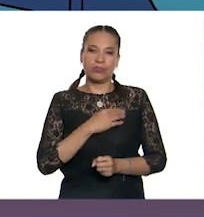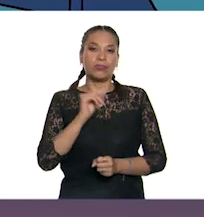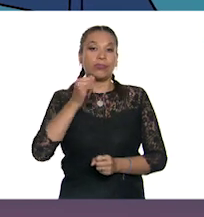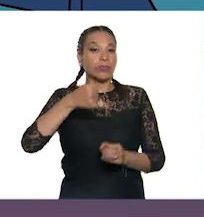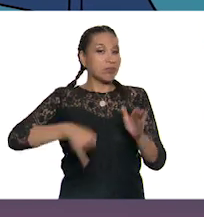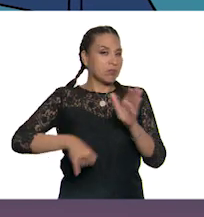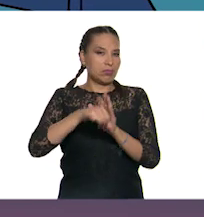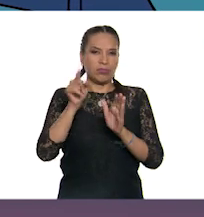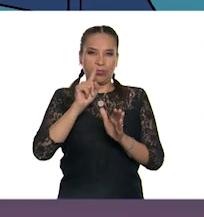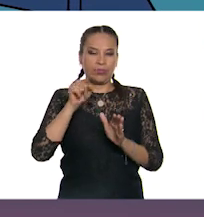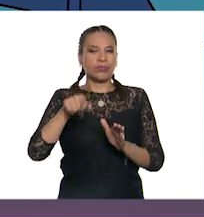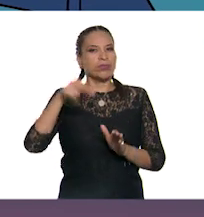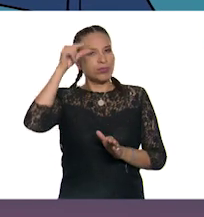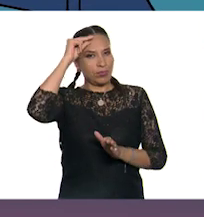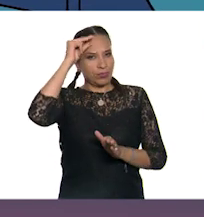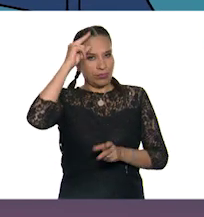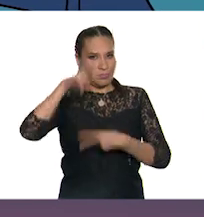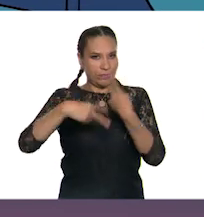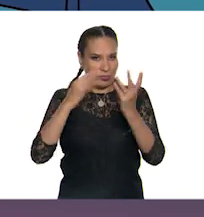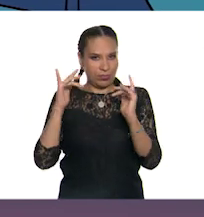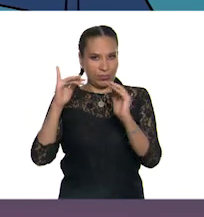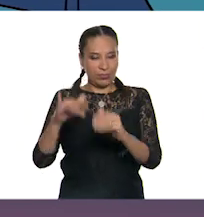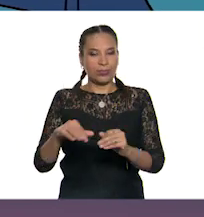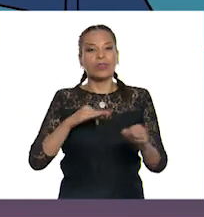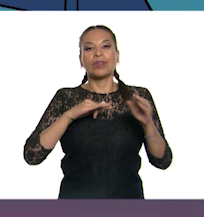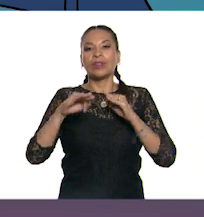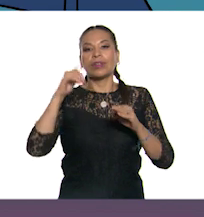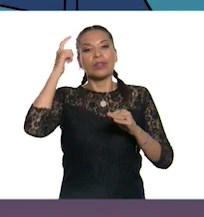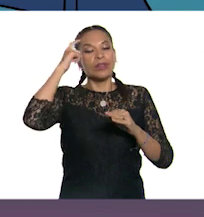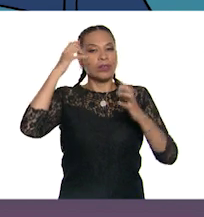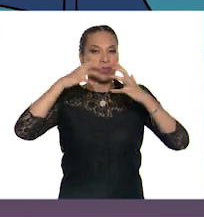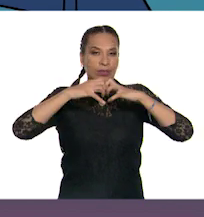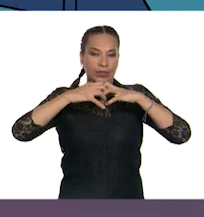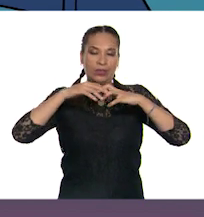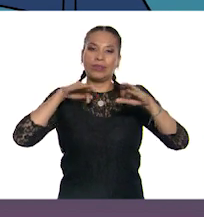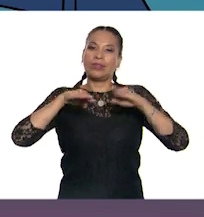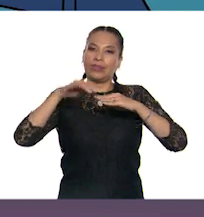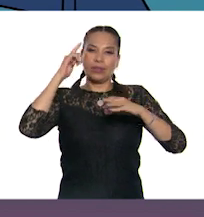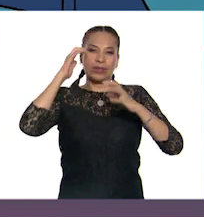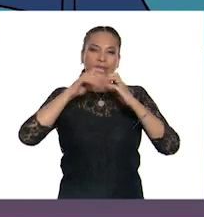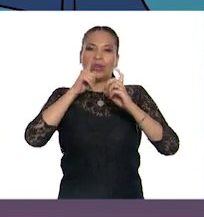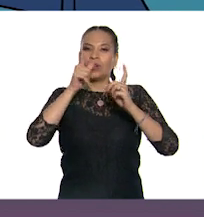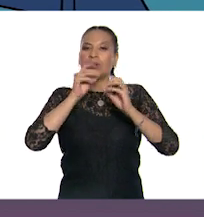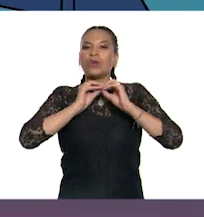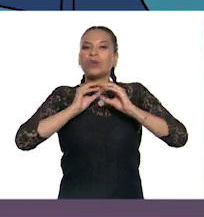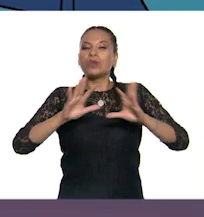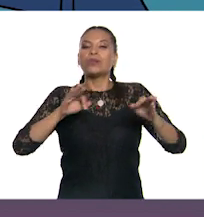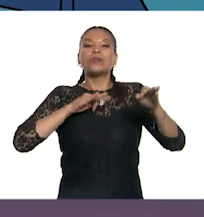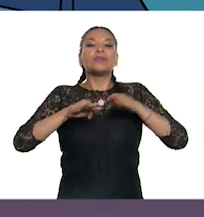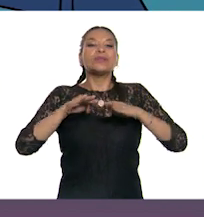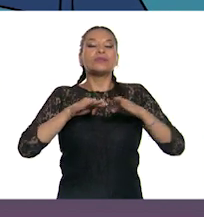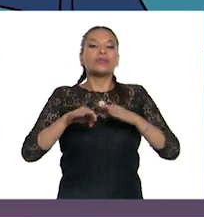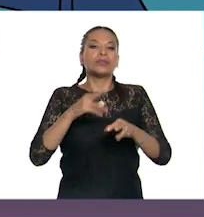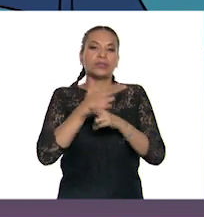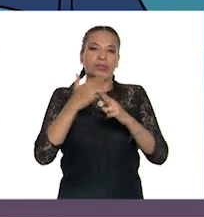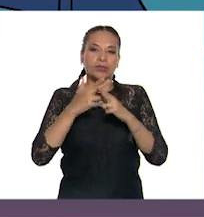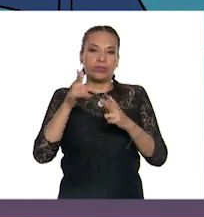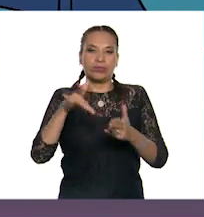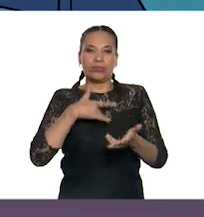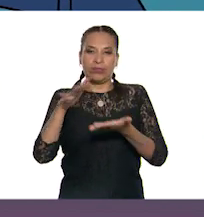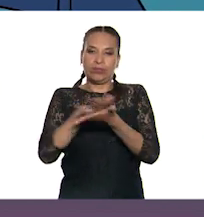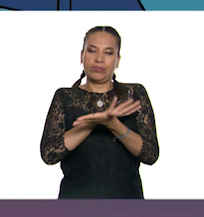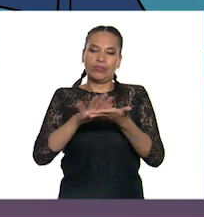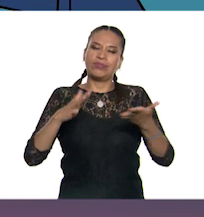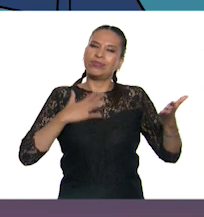los idiotas, sino los inteligentes. Trabaja, cerebro, trabaja, da luz. Trabaja hasta que te aniquile